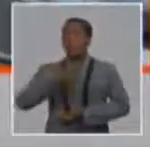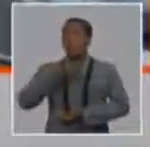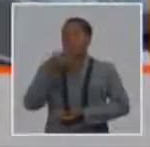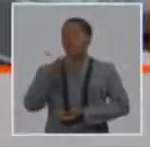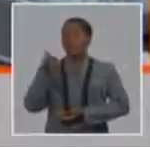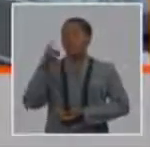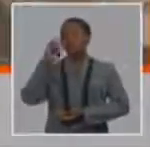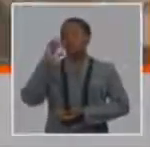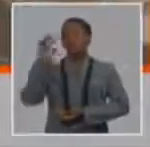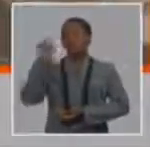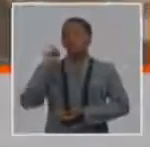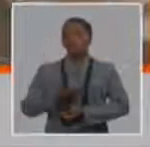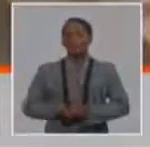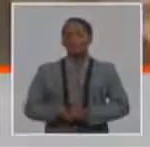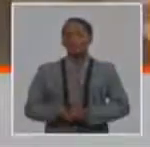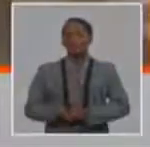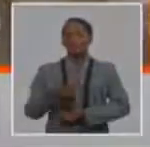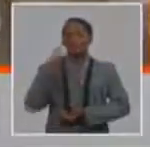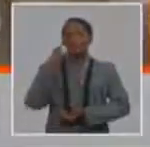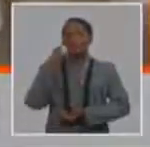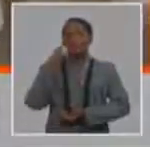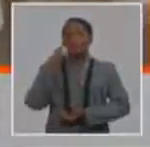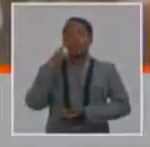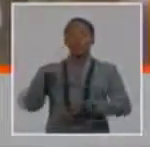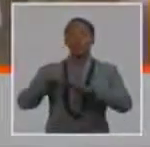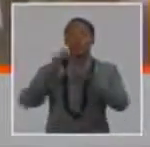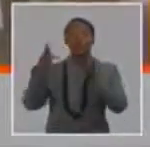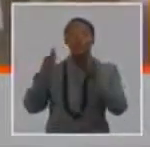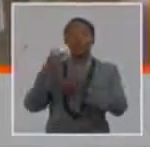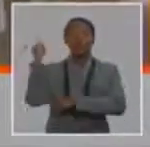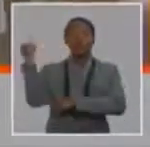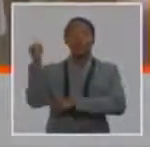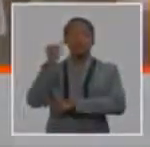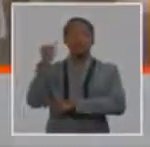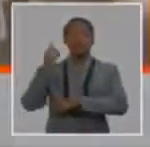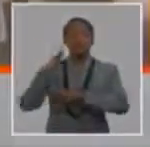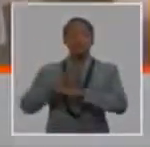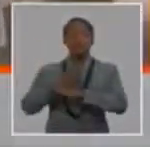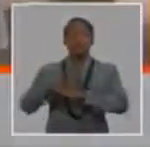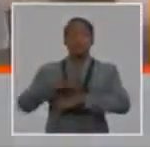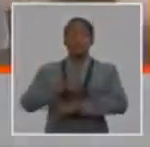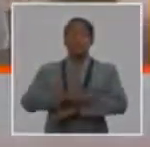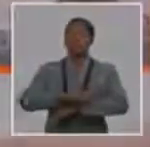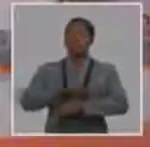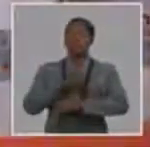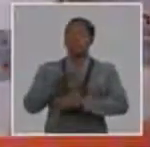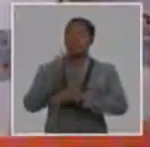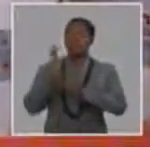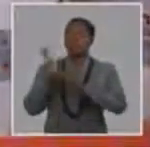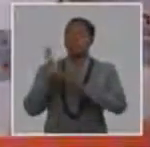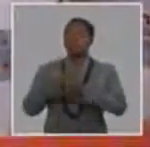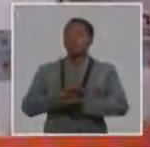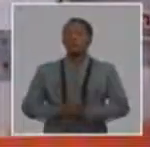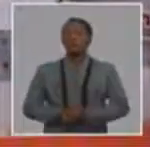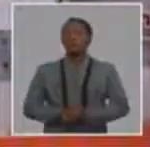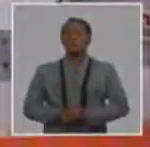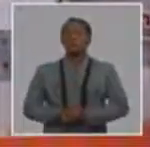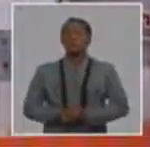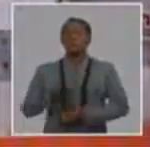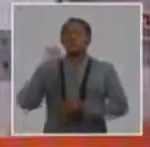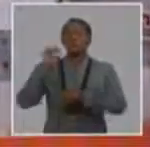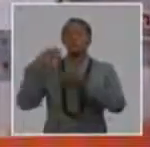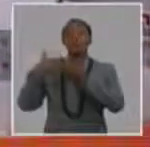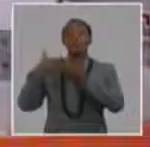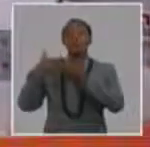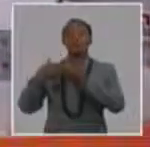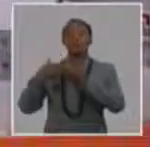esto ya tiene impacto a nivel internacional. Tenemos una lámina ahí de Chanel, que es una de las empresas